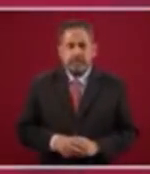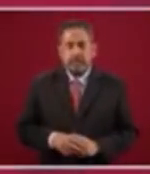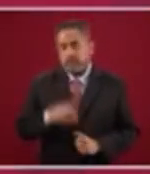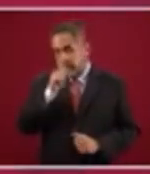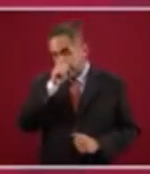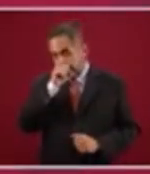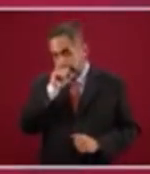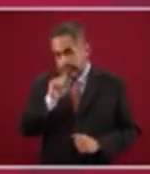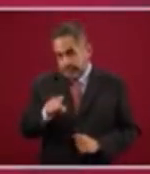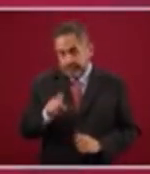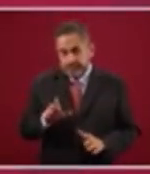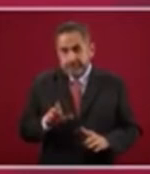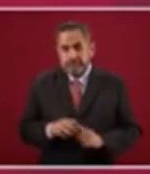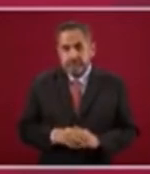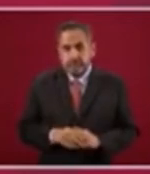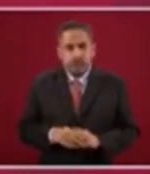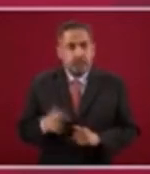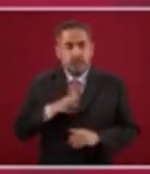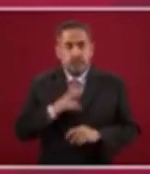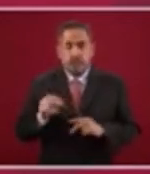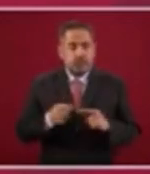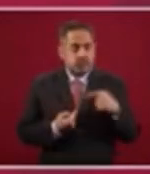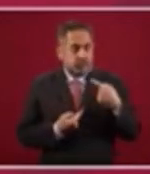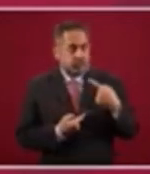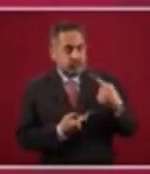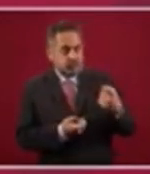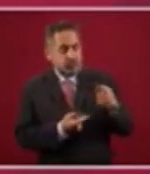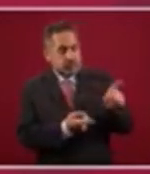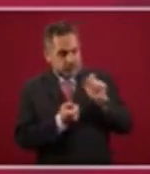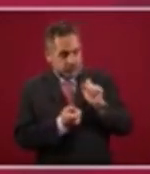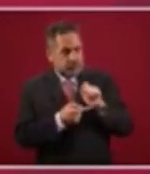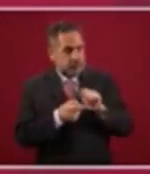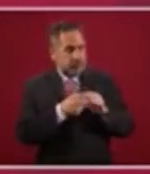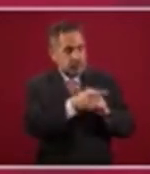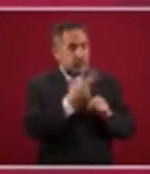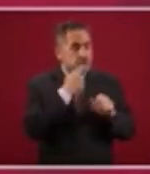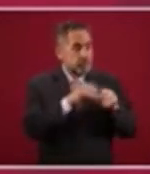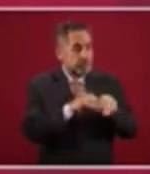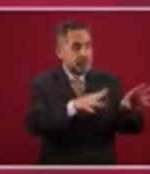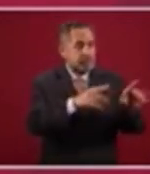también no cobramos, porque